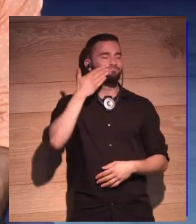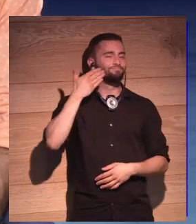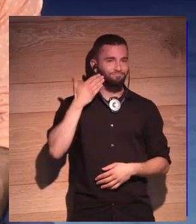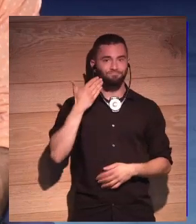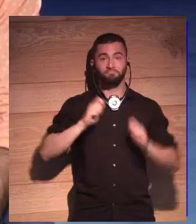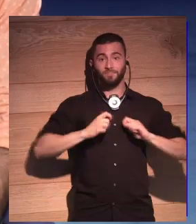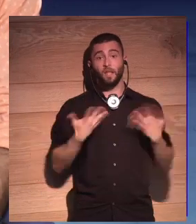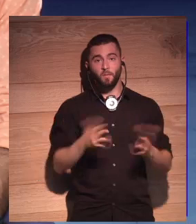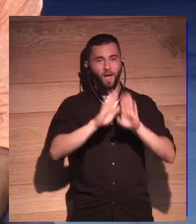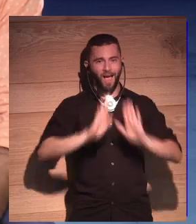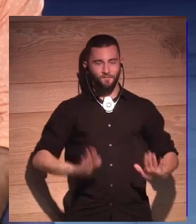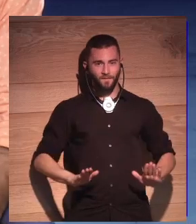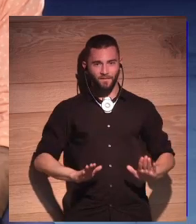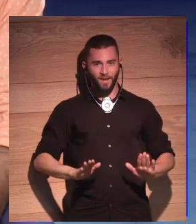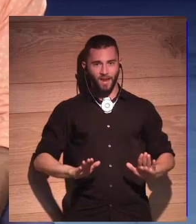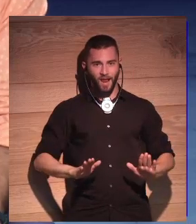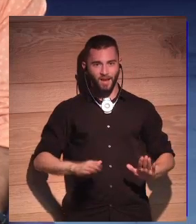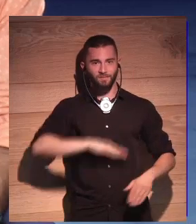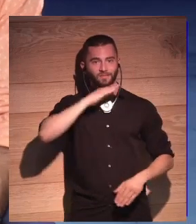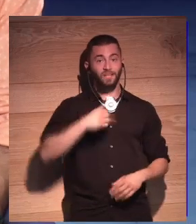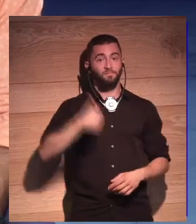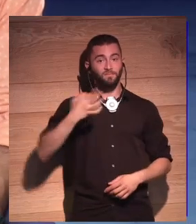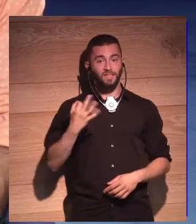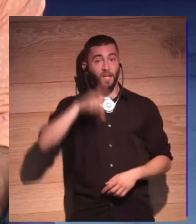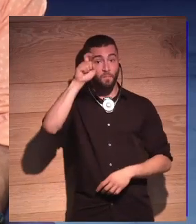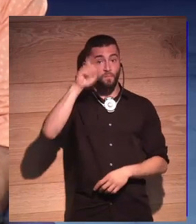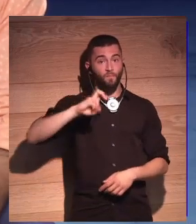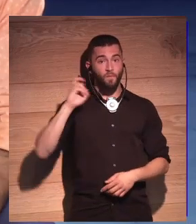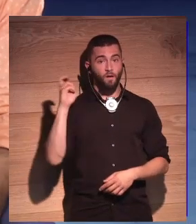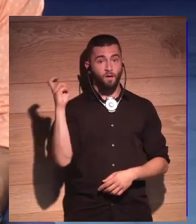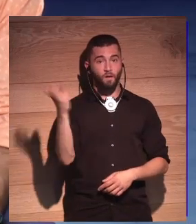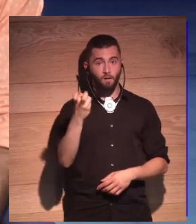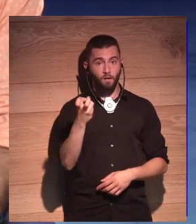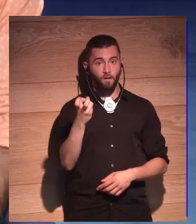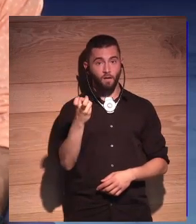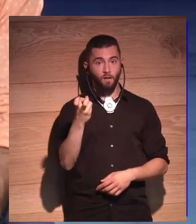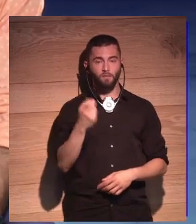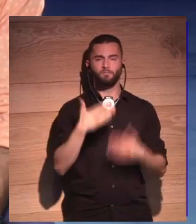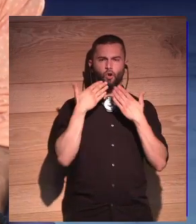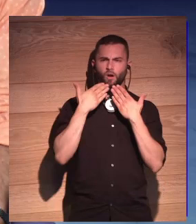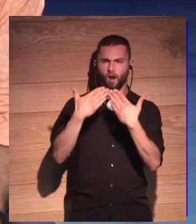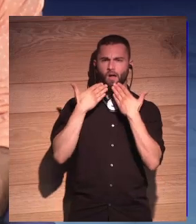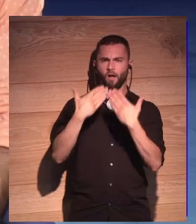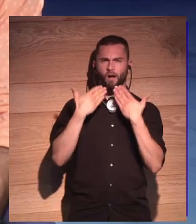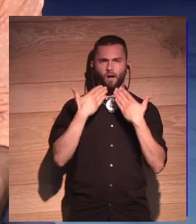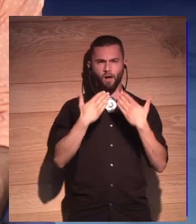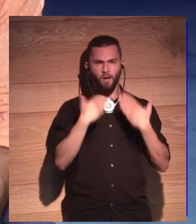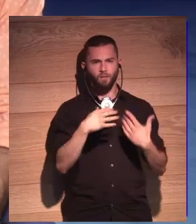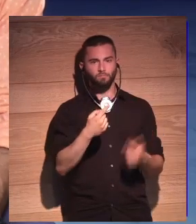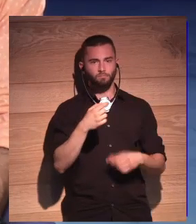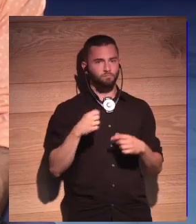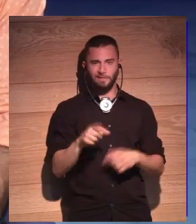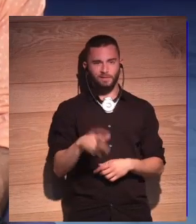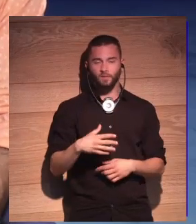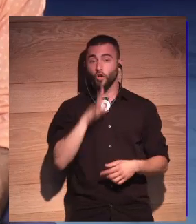pero bueno, al final lo que más nos llena es que los profesores constantemente nos están transmitiendo agradecimiento porque estamos ayudando a que